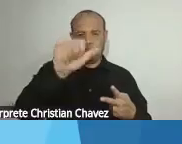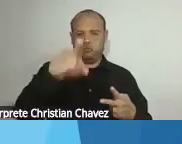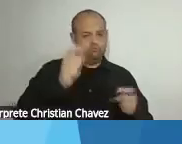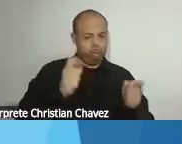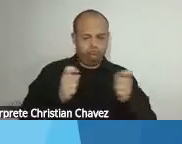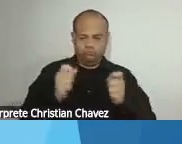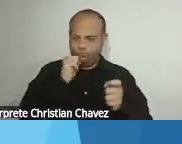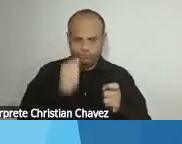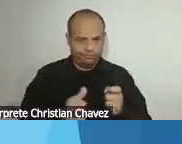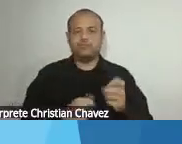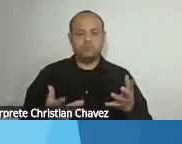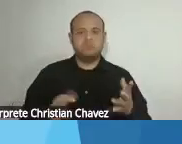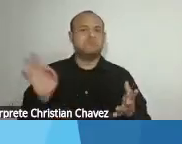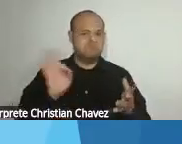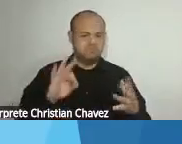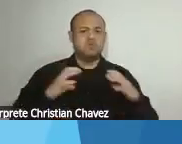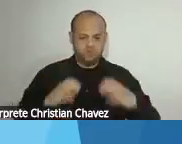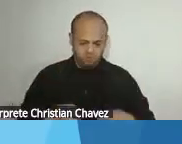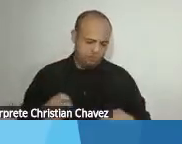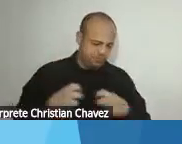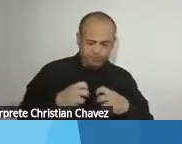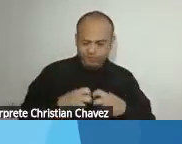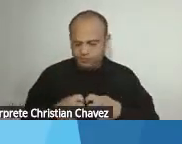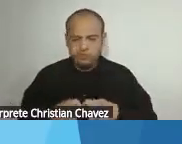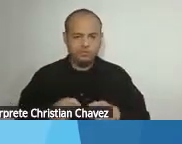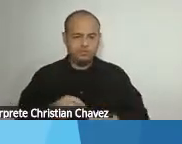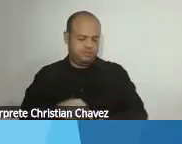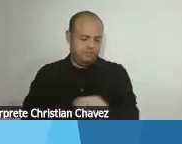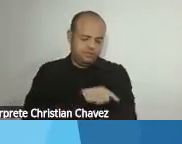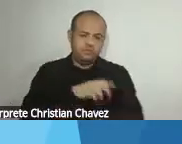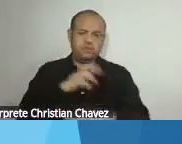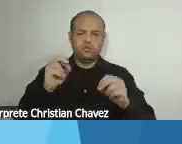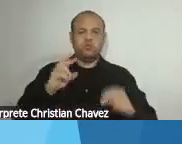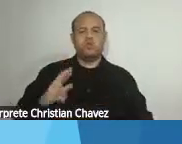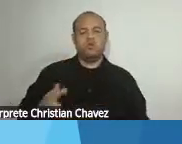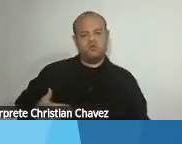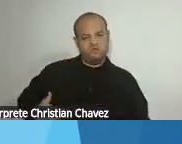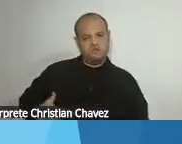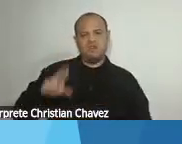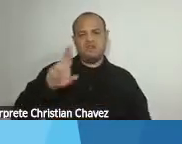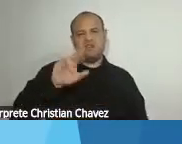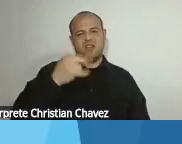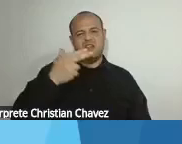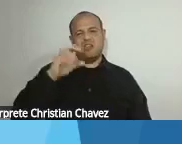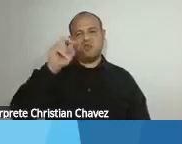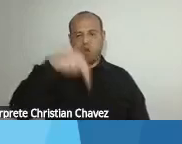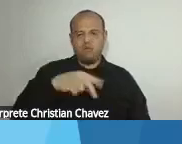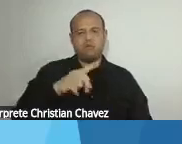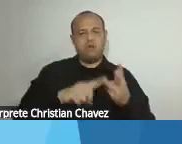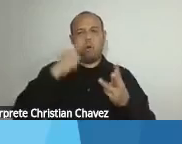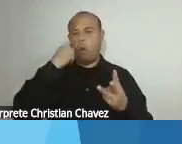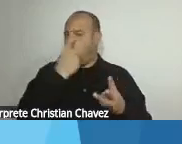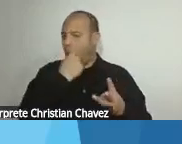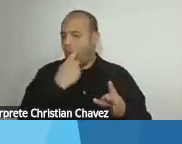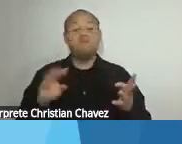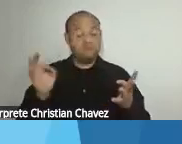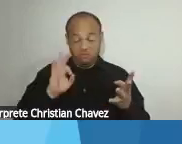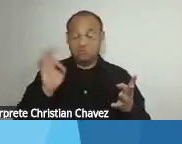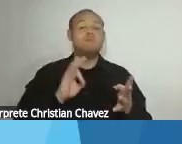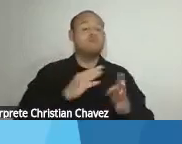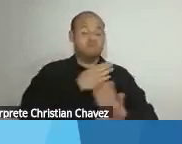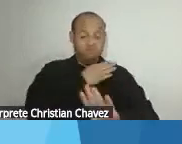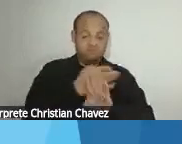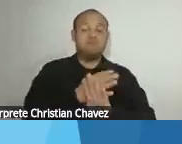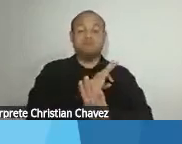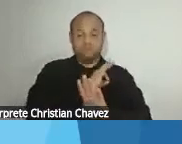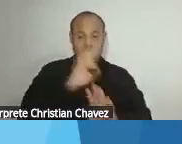cuerpo, que se afecte el riñón, que se afecte el ojo, sí, que se afecte el corazón, los vasos sanguíneos. Si hay